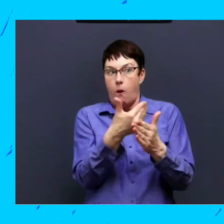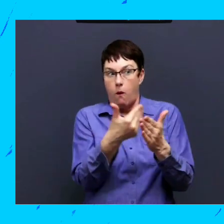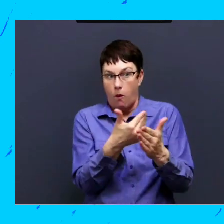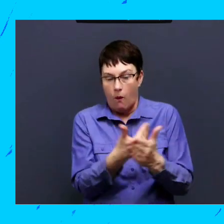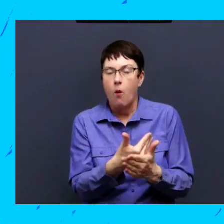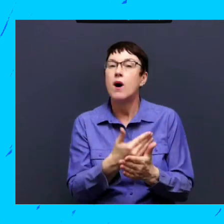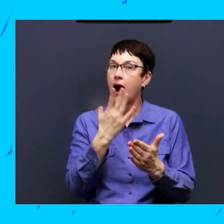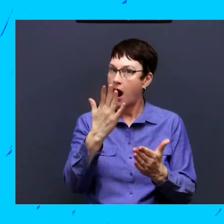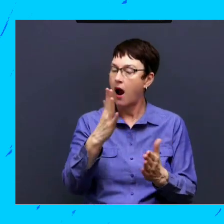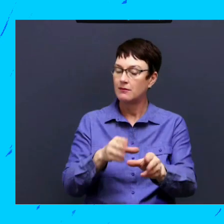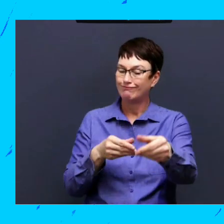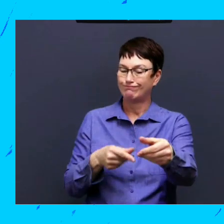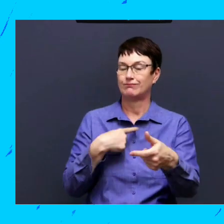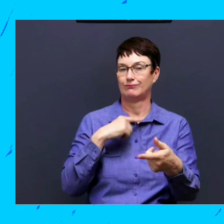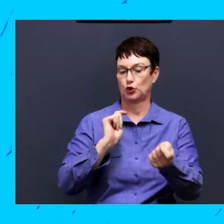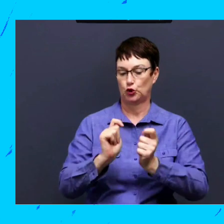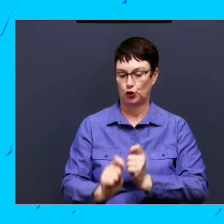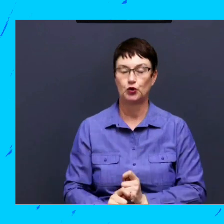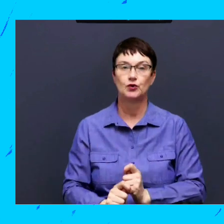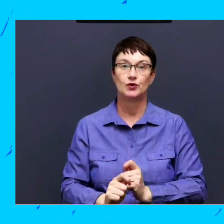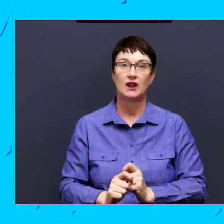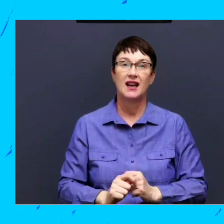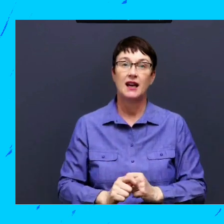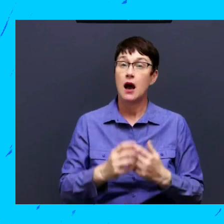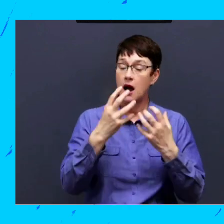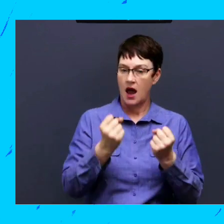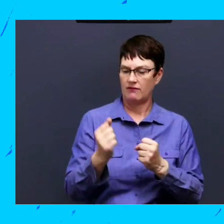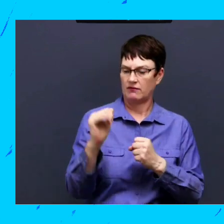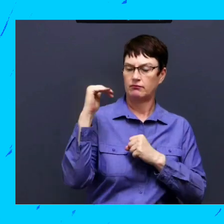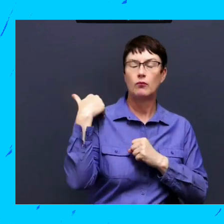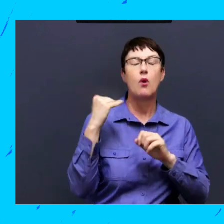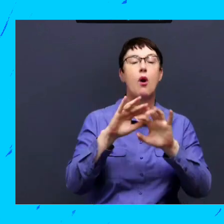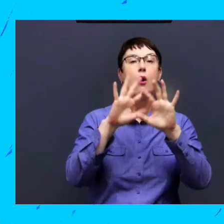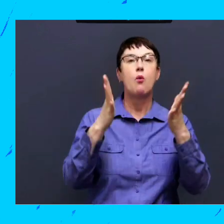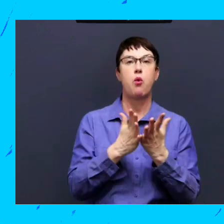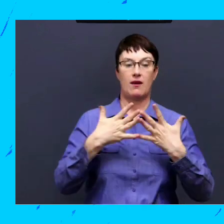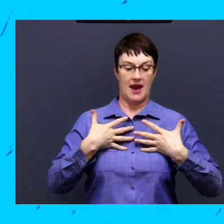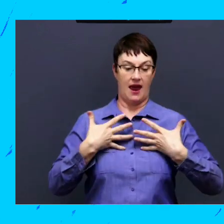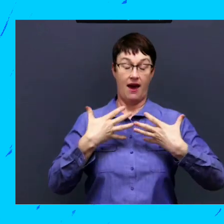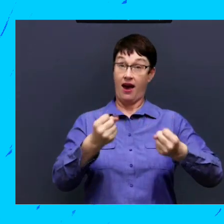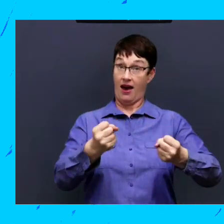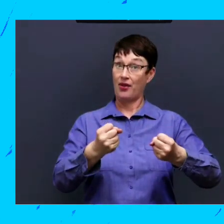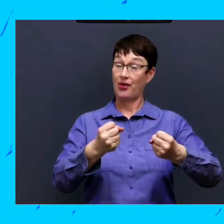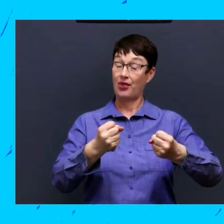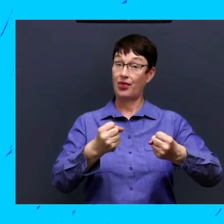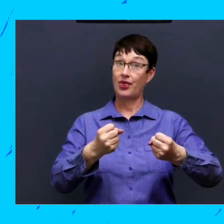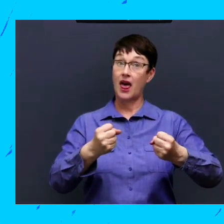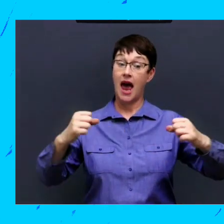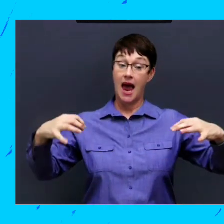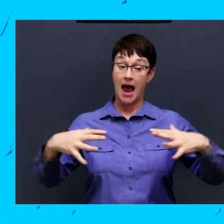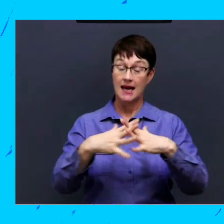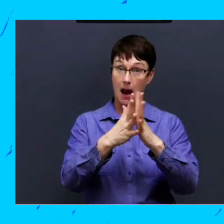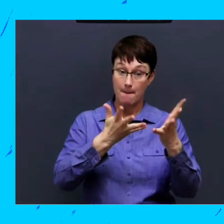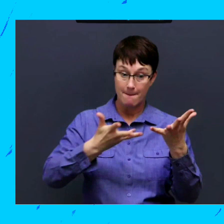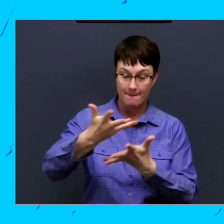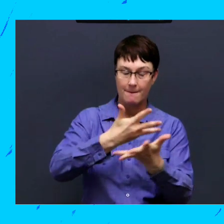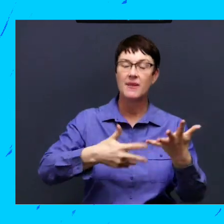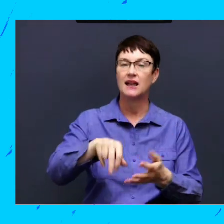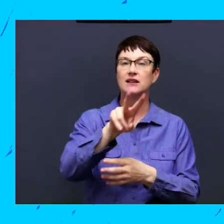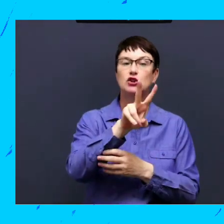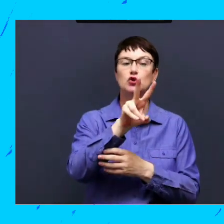pedido de la Asamblea Mundial número 68